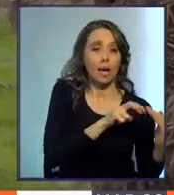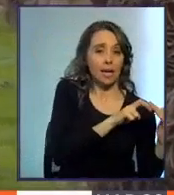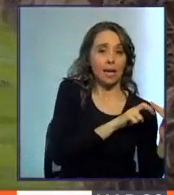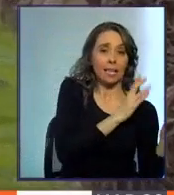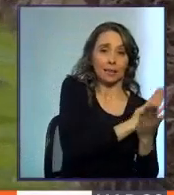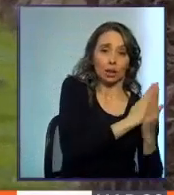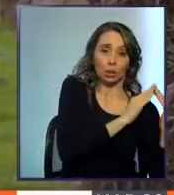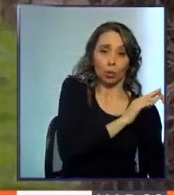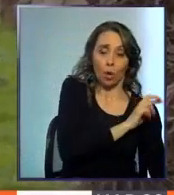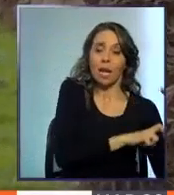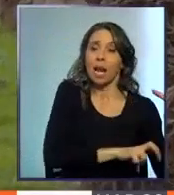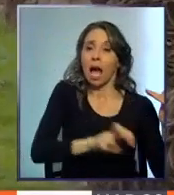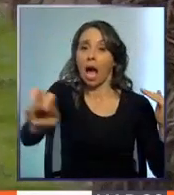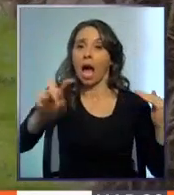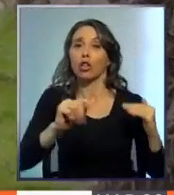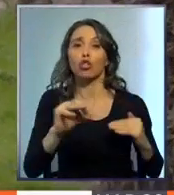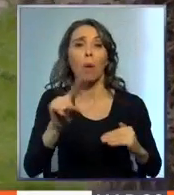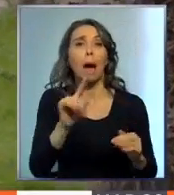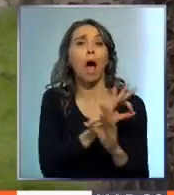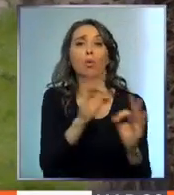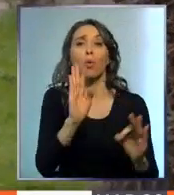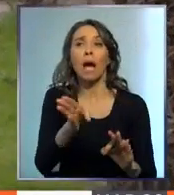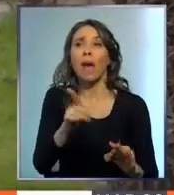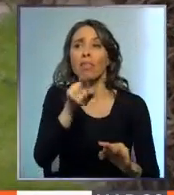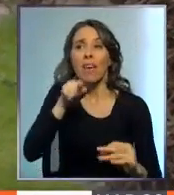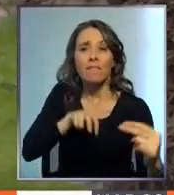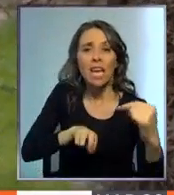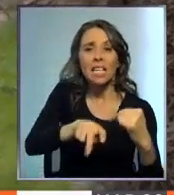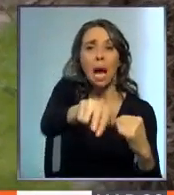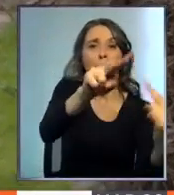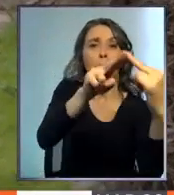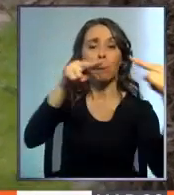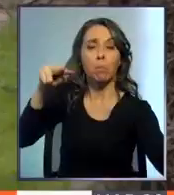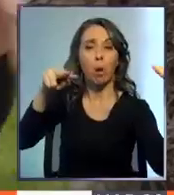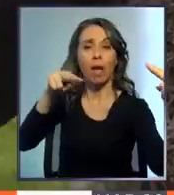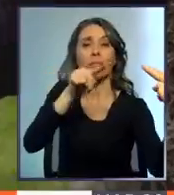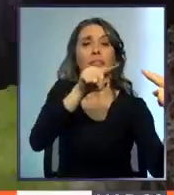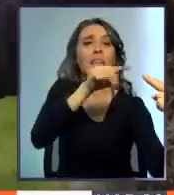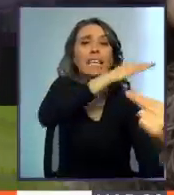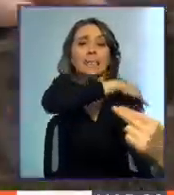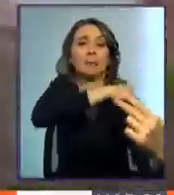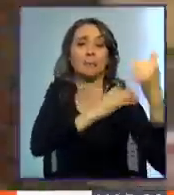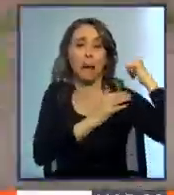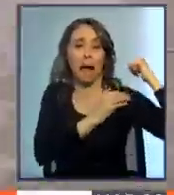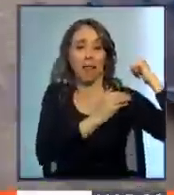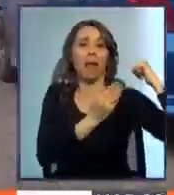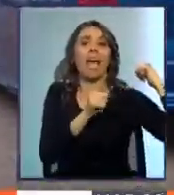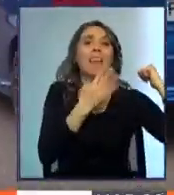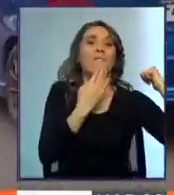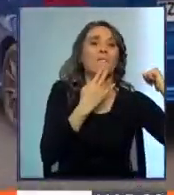debió haberse ido al puente que está a mi espalda, puesto que él vive hacia ese sector.